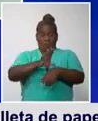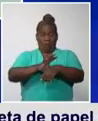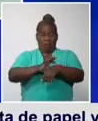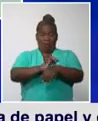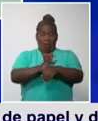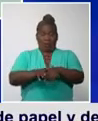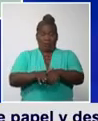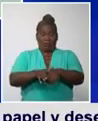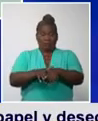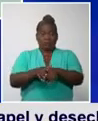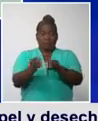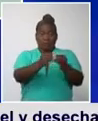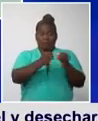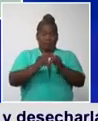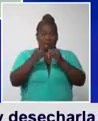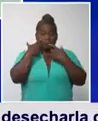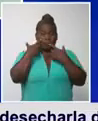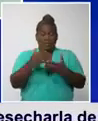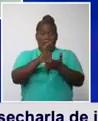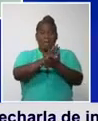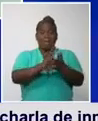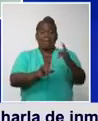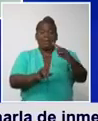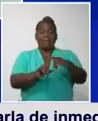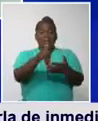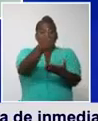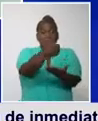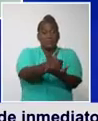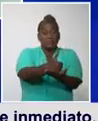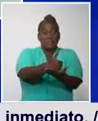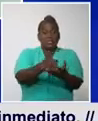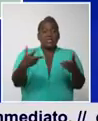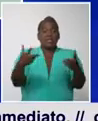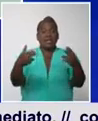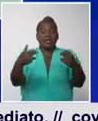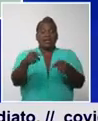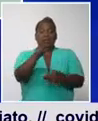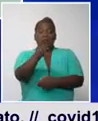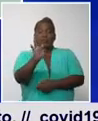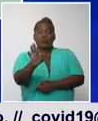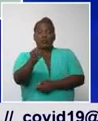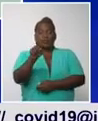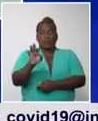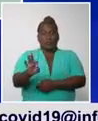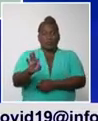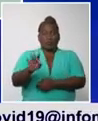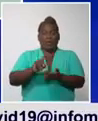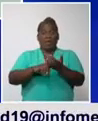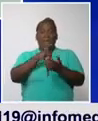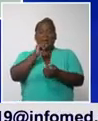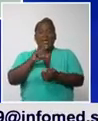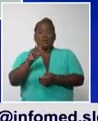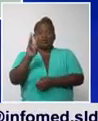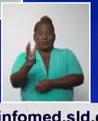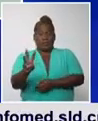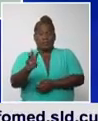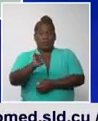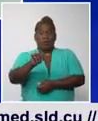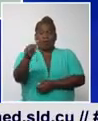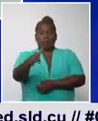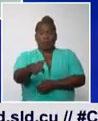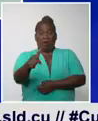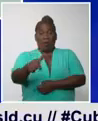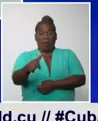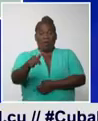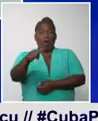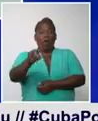más importante. Matanzas y Cárdenas con 18 cada uno. Perico con 3, igual que Jagüey Grande. Jovellanos